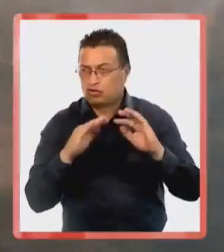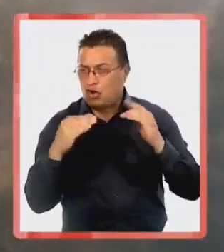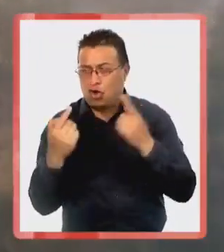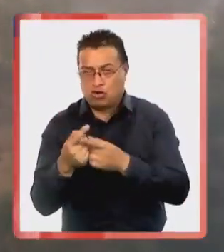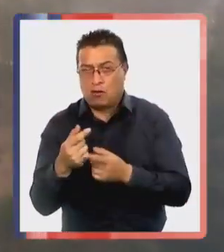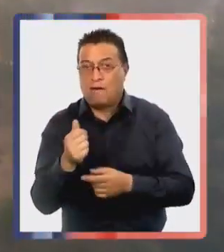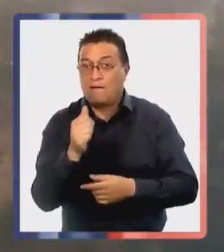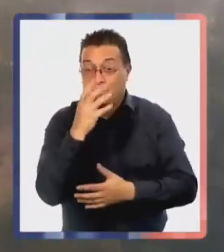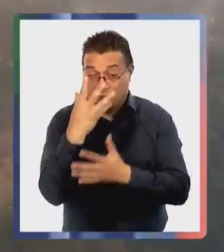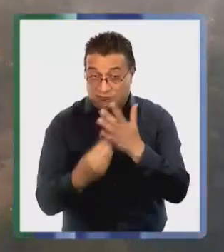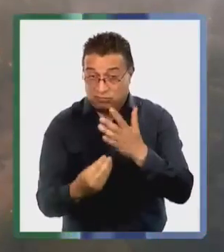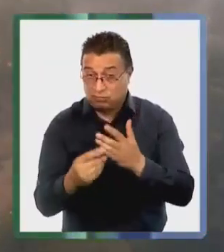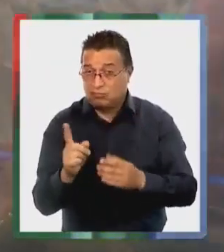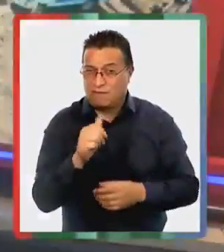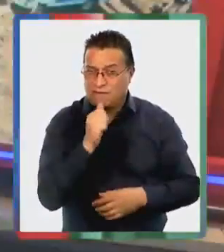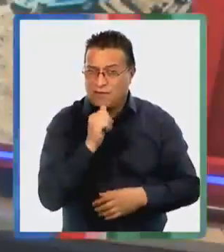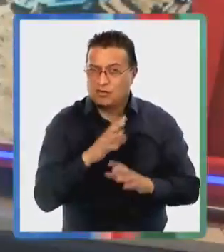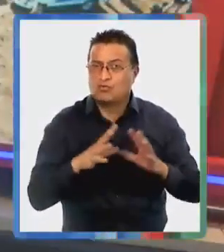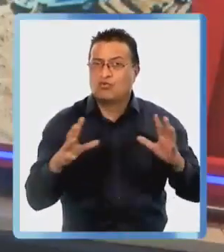terminar.